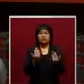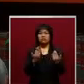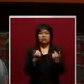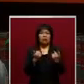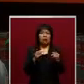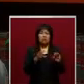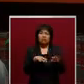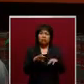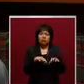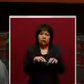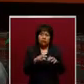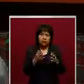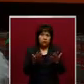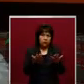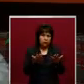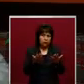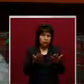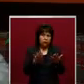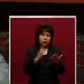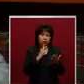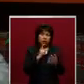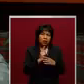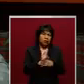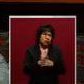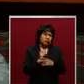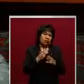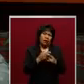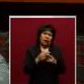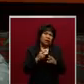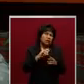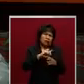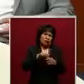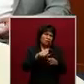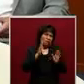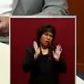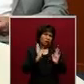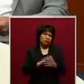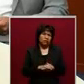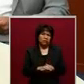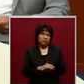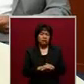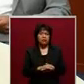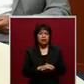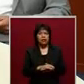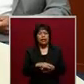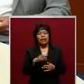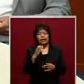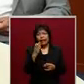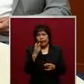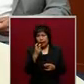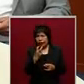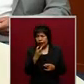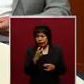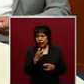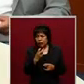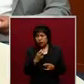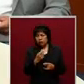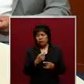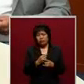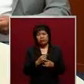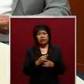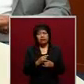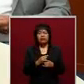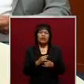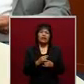o así se vuelve más difícil, mejor no lo inscribo y hasta que regresen presencial. Este es un reto de reducir